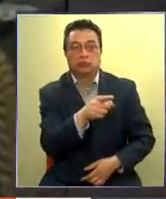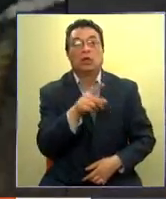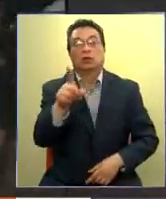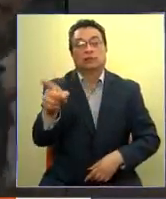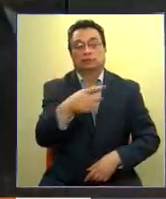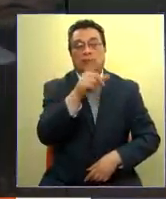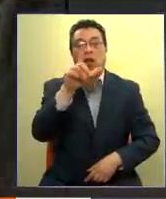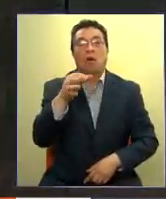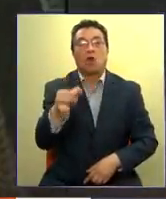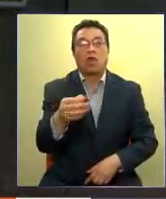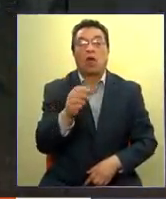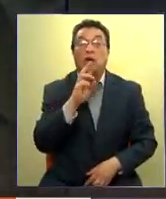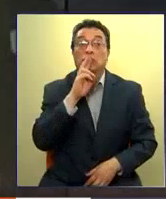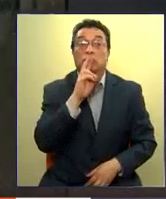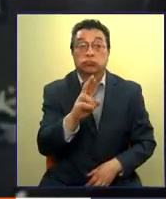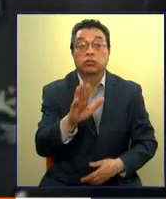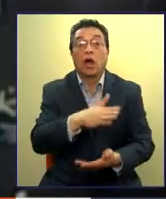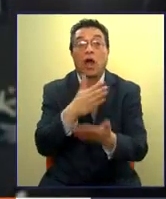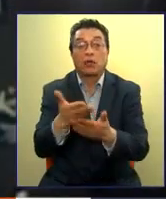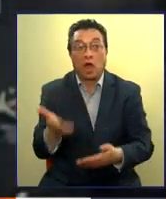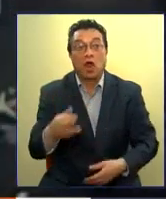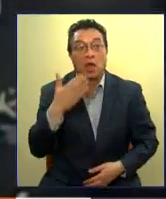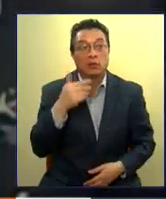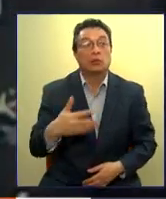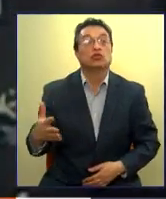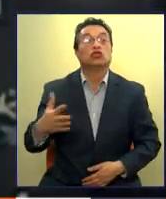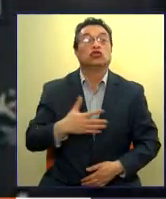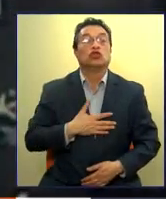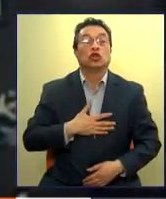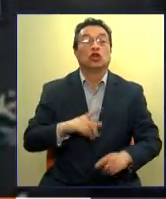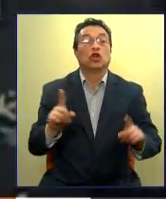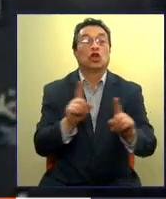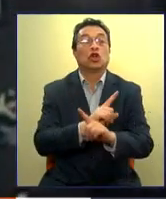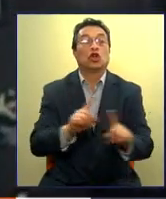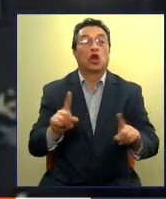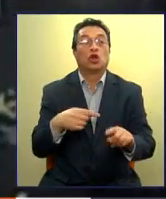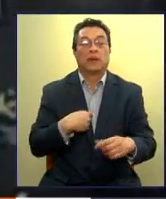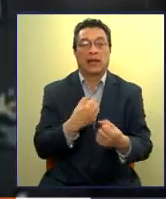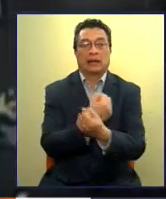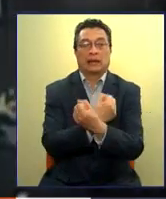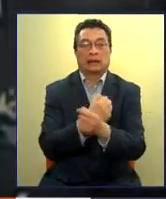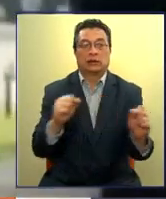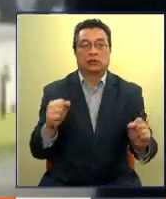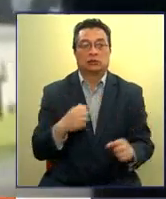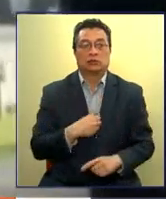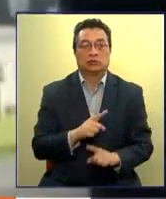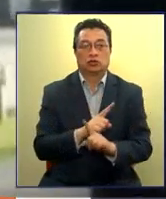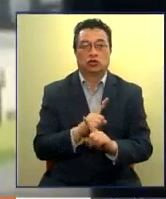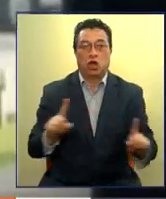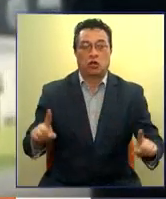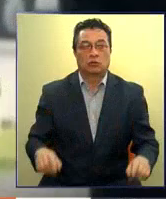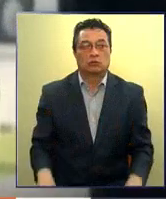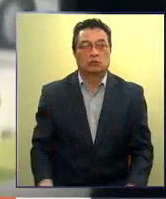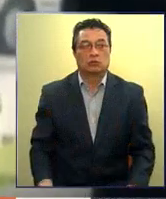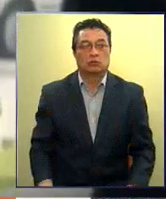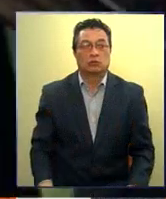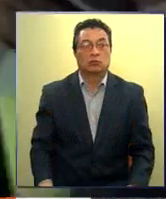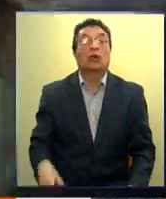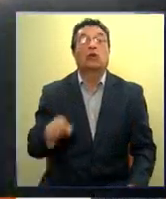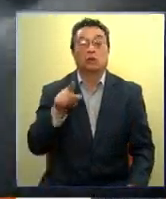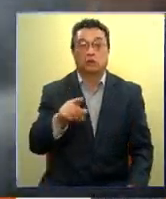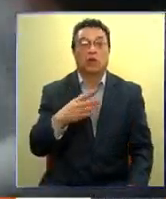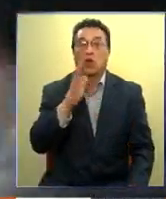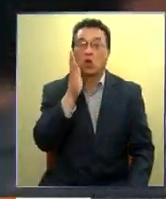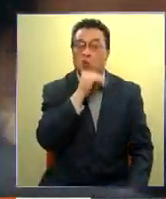moneda y su respuesta se recuerda hasta hoy retiro no existía entonces el